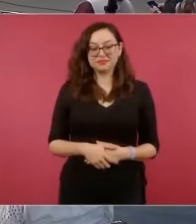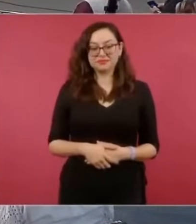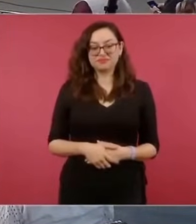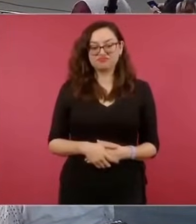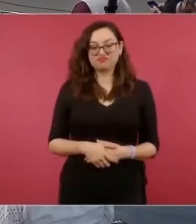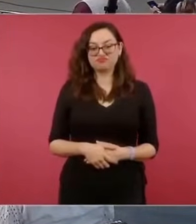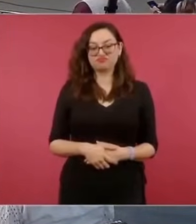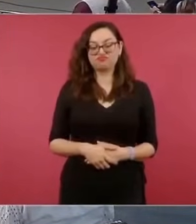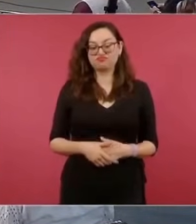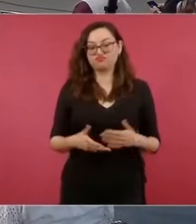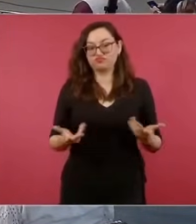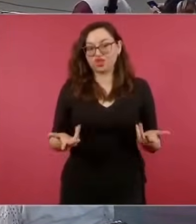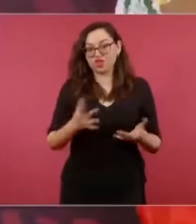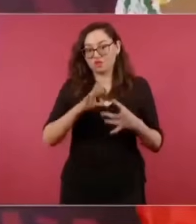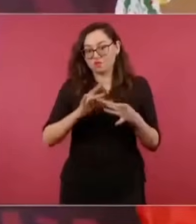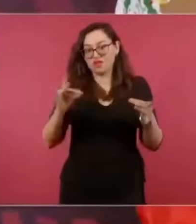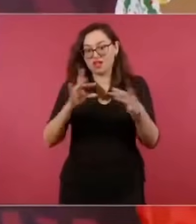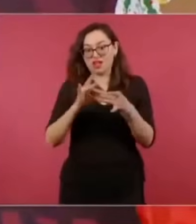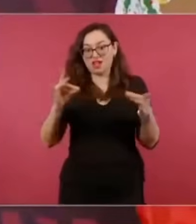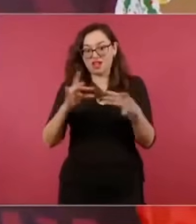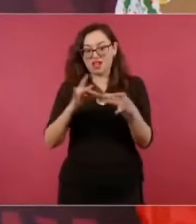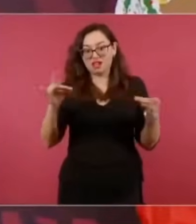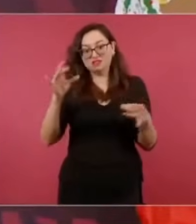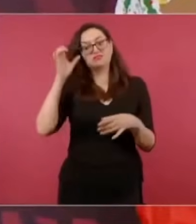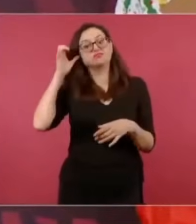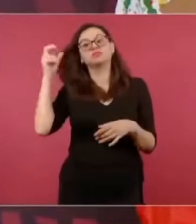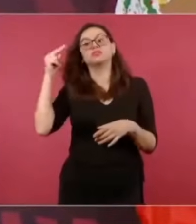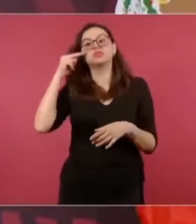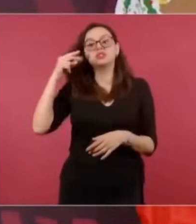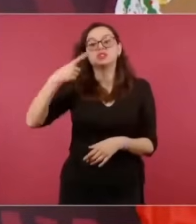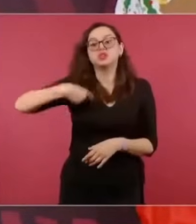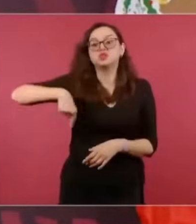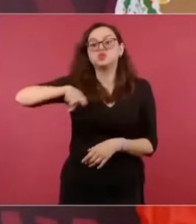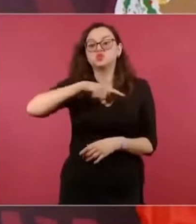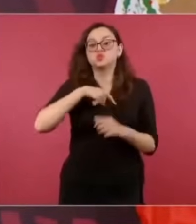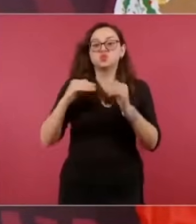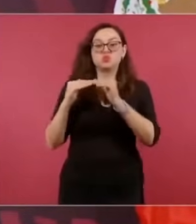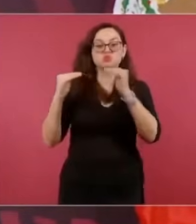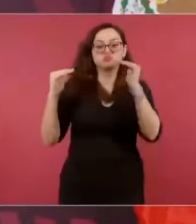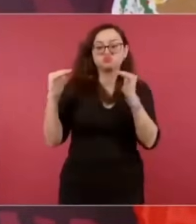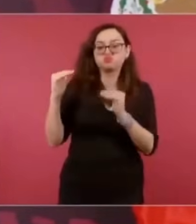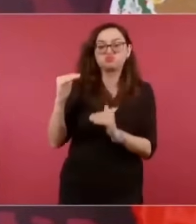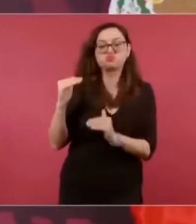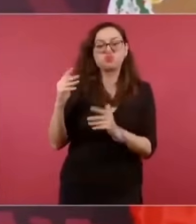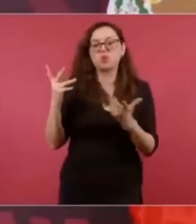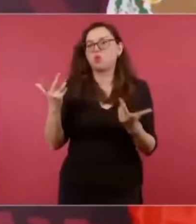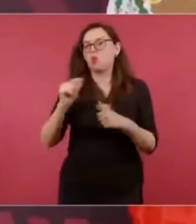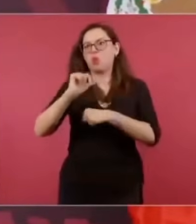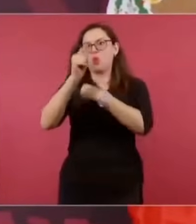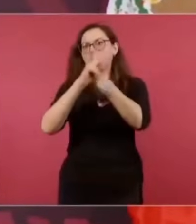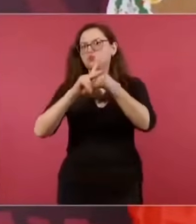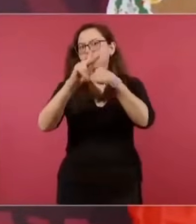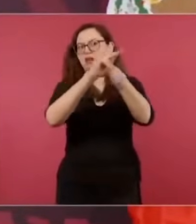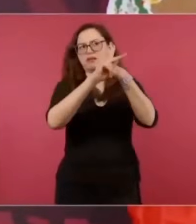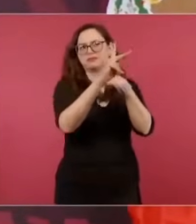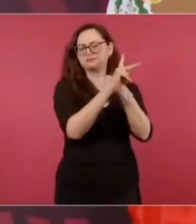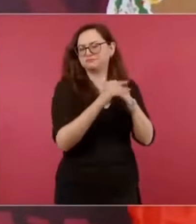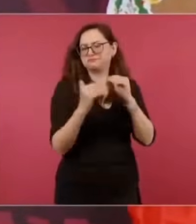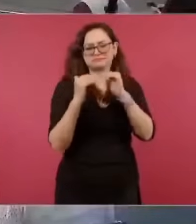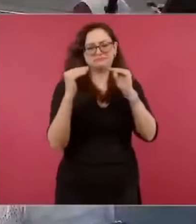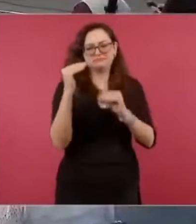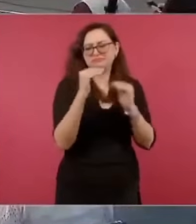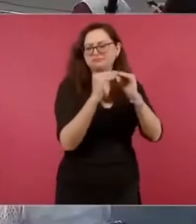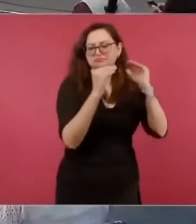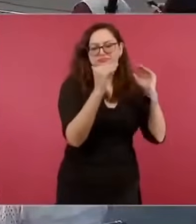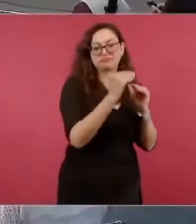íbamos a ser colonia de ningún país extranjero, porque México ha sido de los países